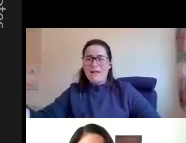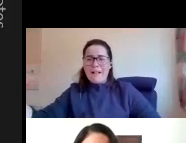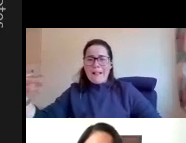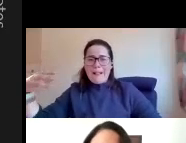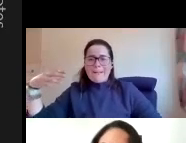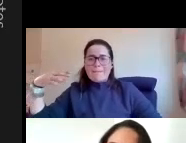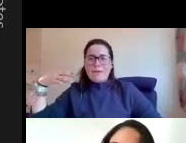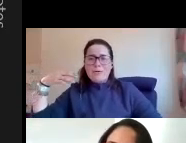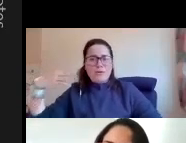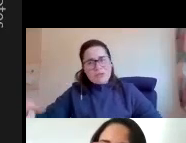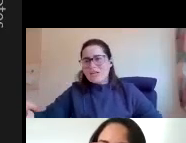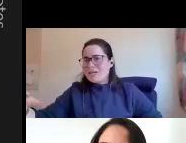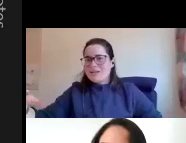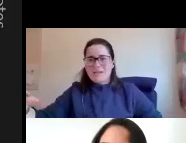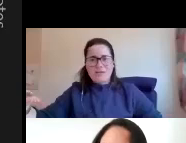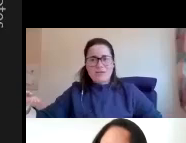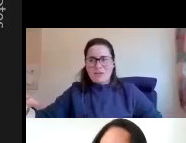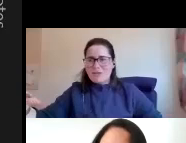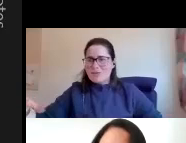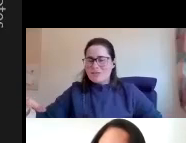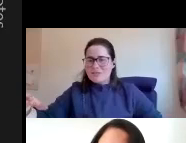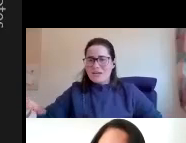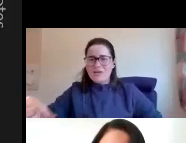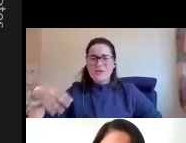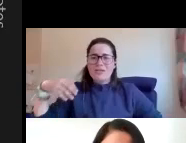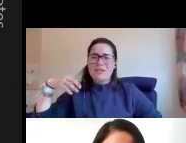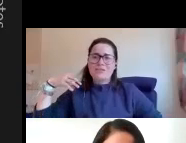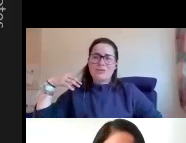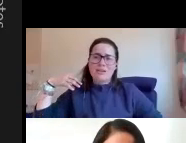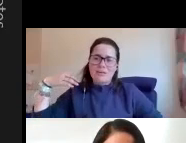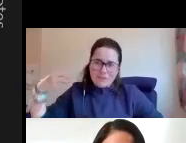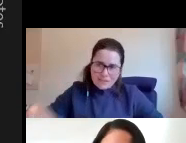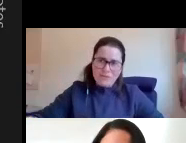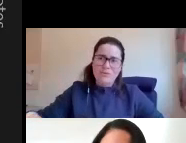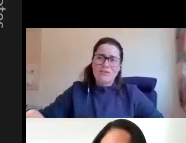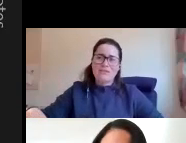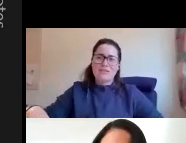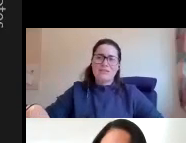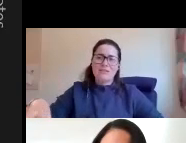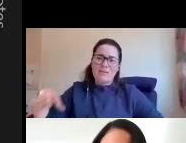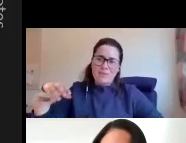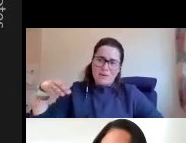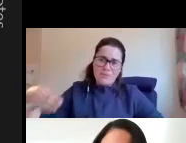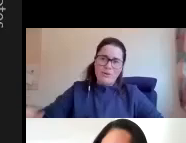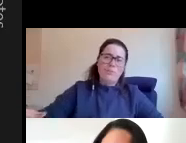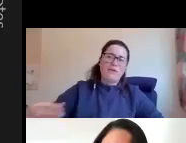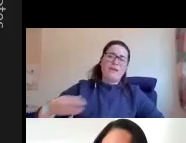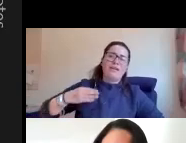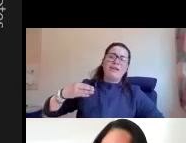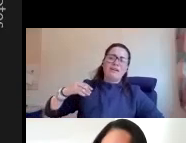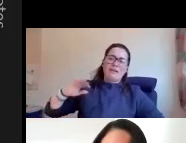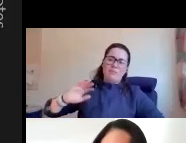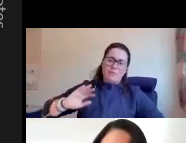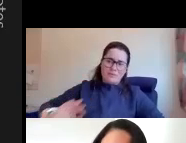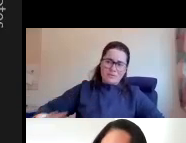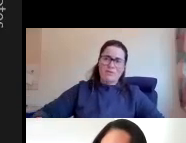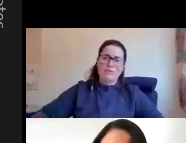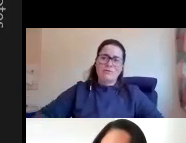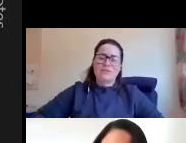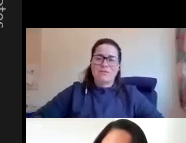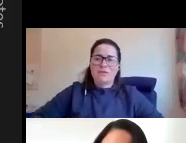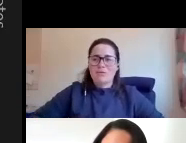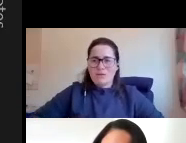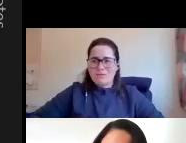Estado, pero no tienen el criterio técnico necesario ni son de la magnitud que se necesita para poder prevenir el proceso